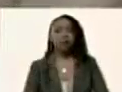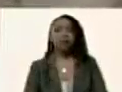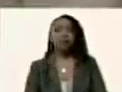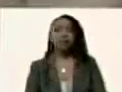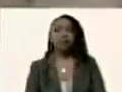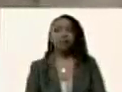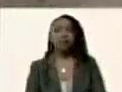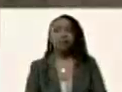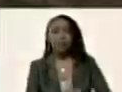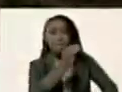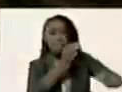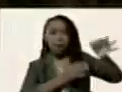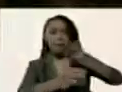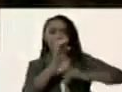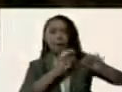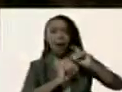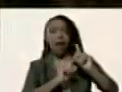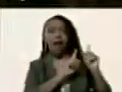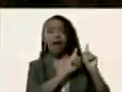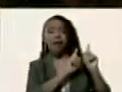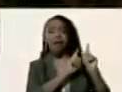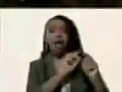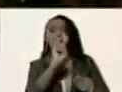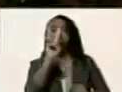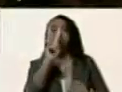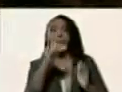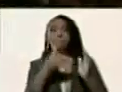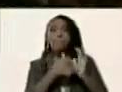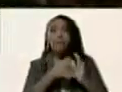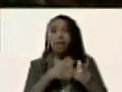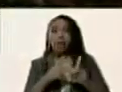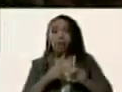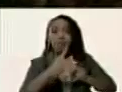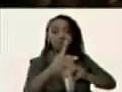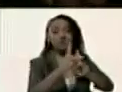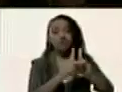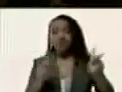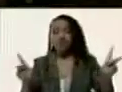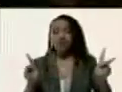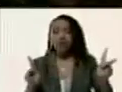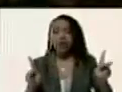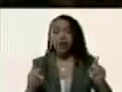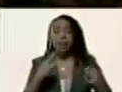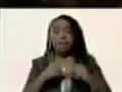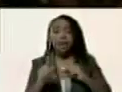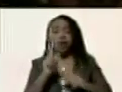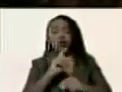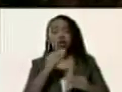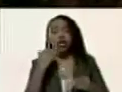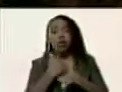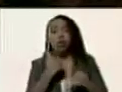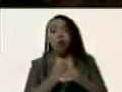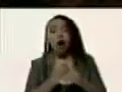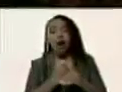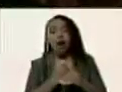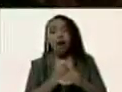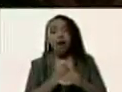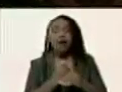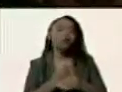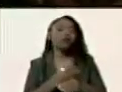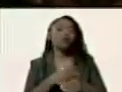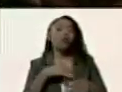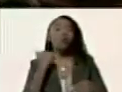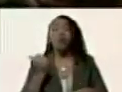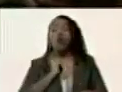están explicando que estas instalaciones tienen más de 2.000 metros, pero no son instalaciones ni metros cuadrados